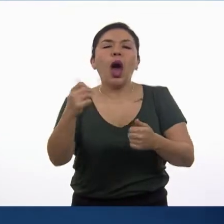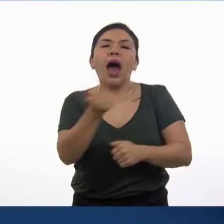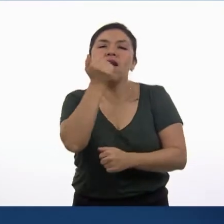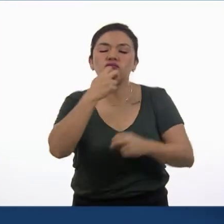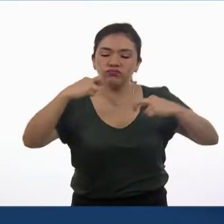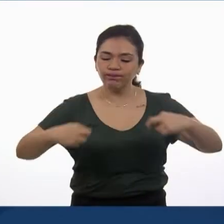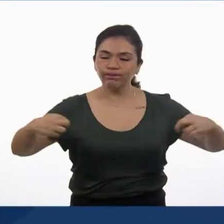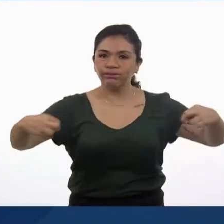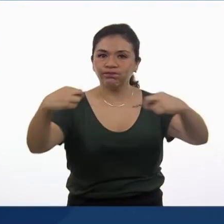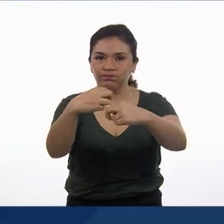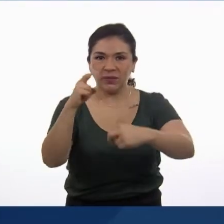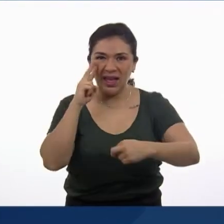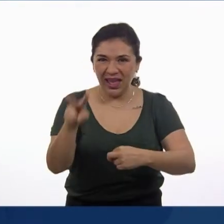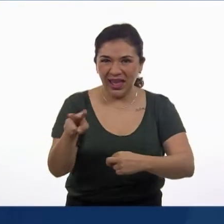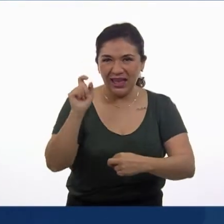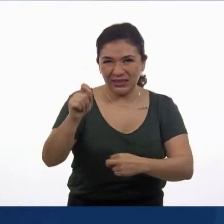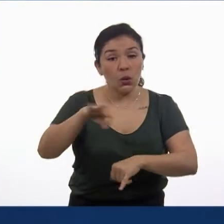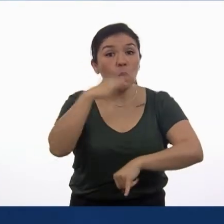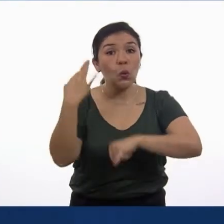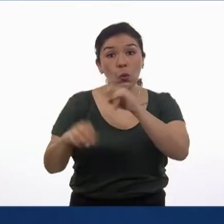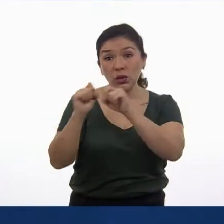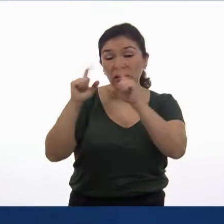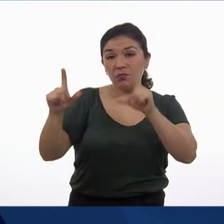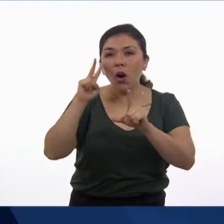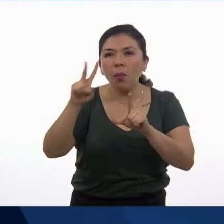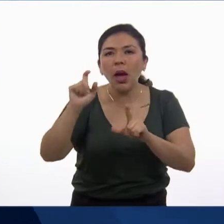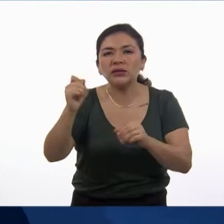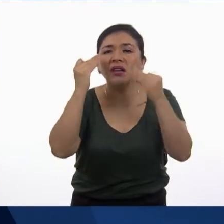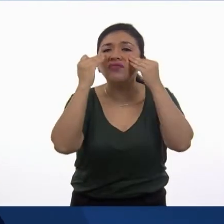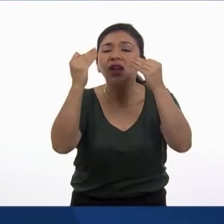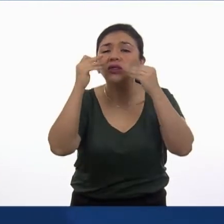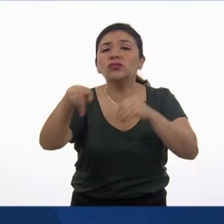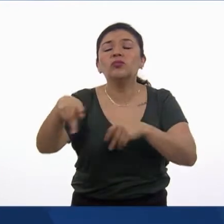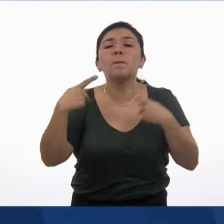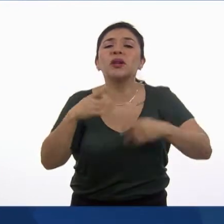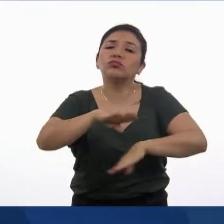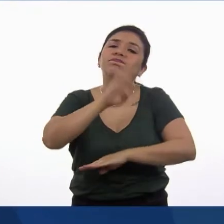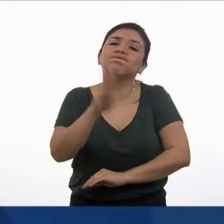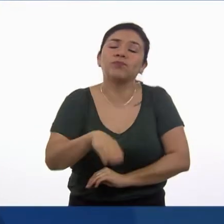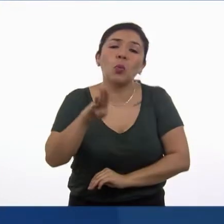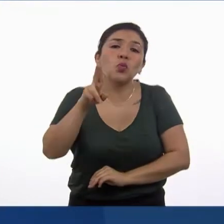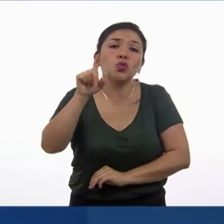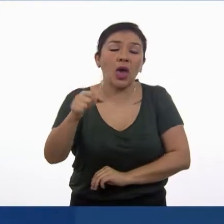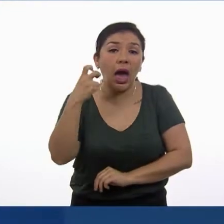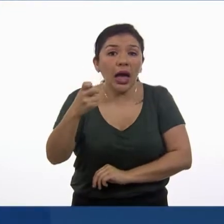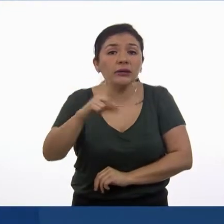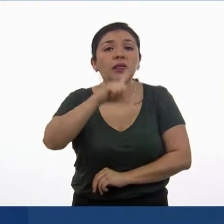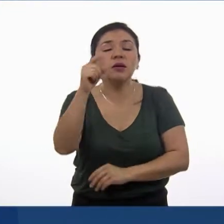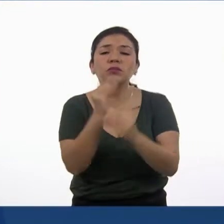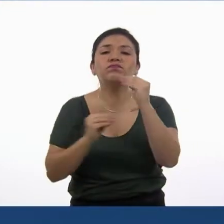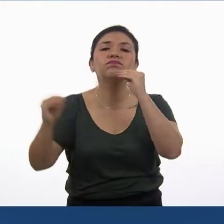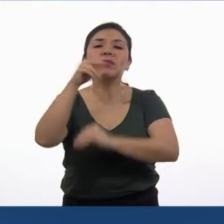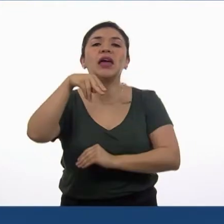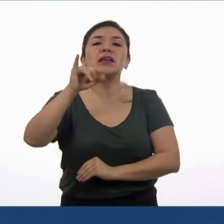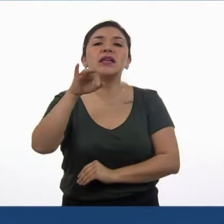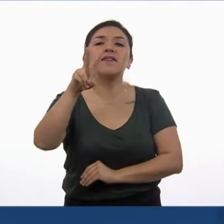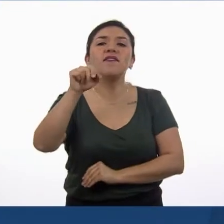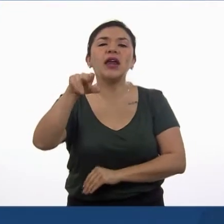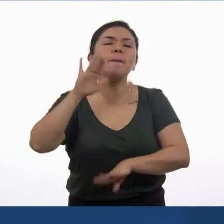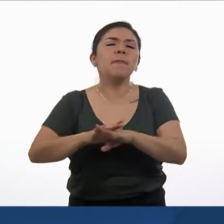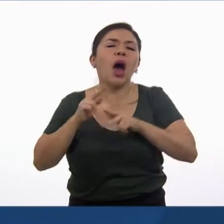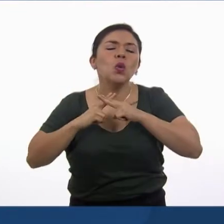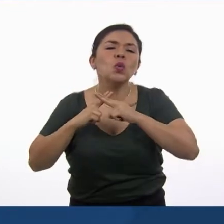en Sarnath. En la escena final, somos testigos de su muerte, después de la cual el Buda alcanza el nirvana, la felicidad